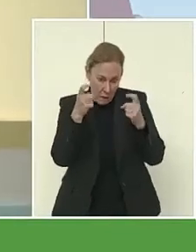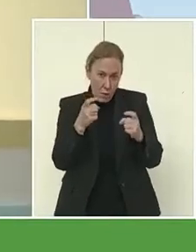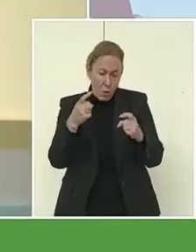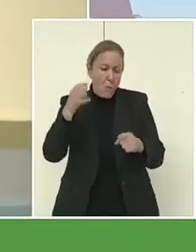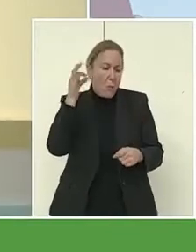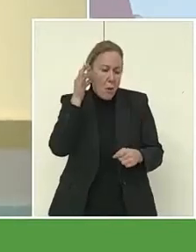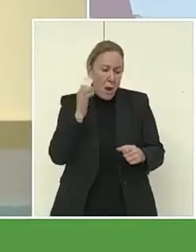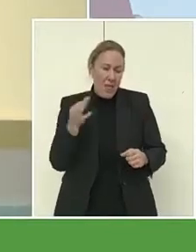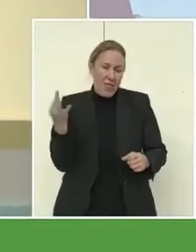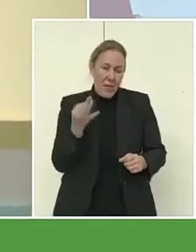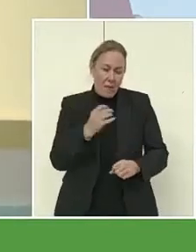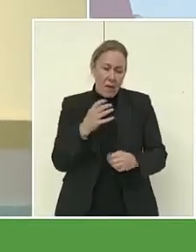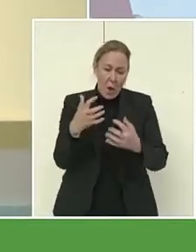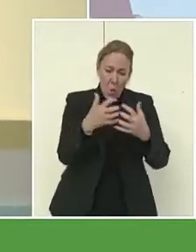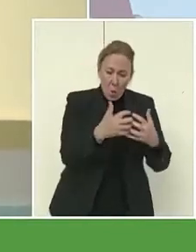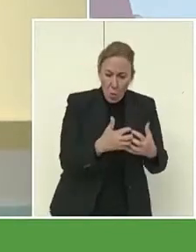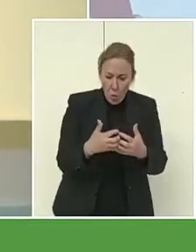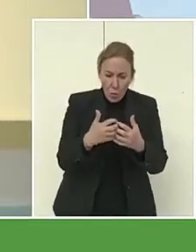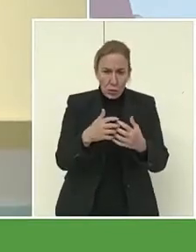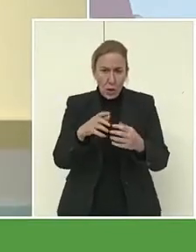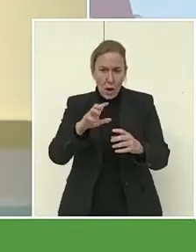todo